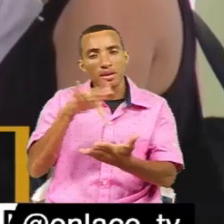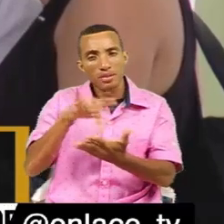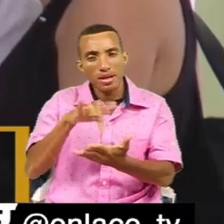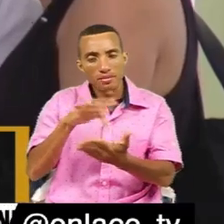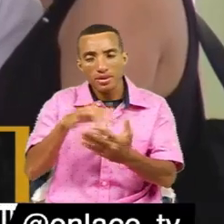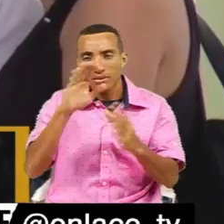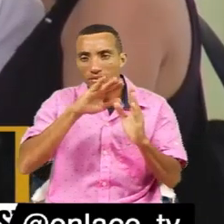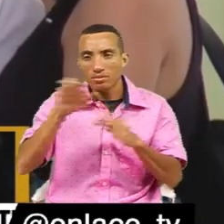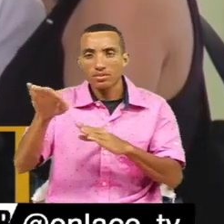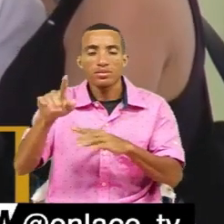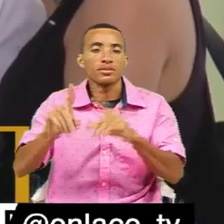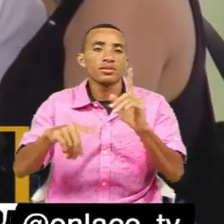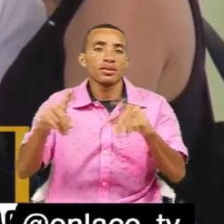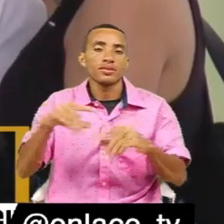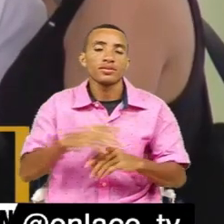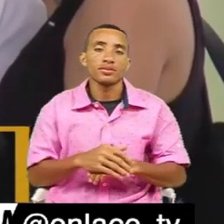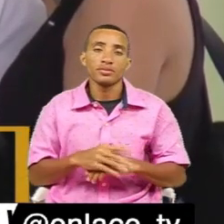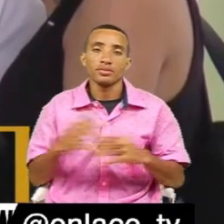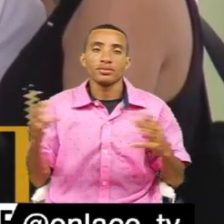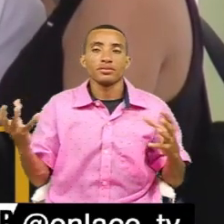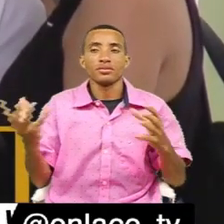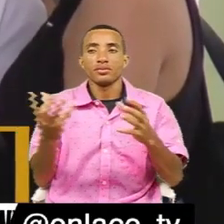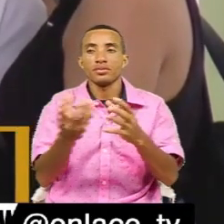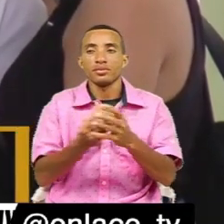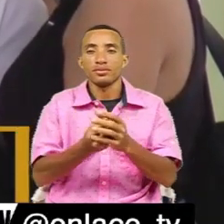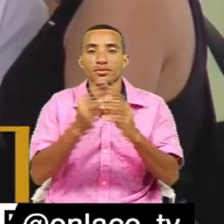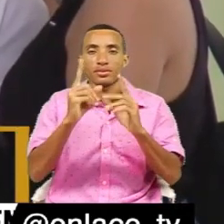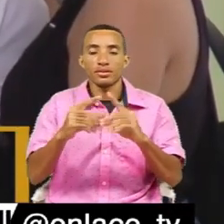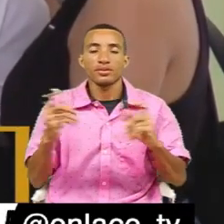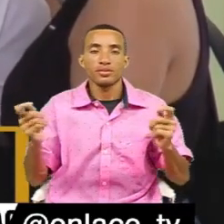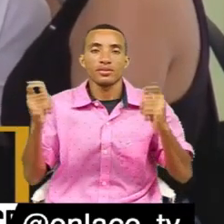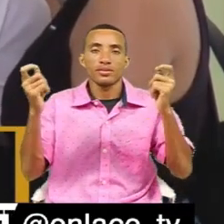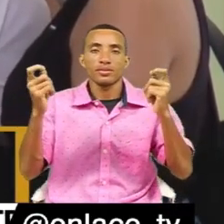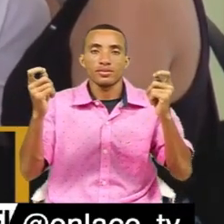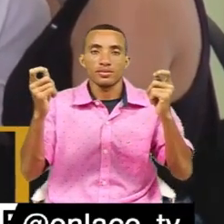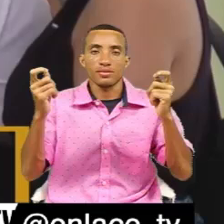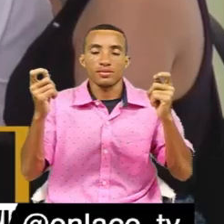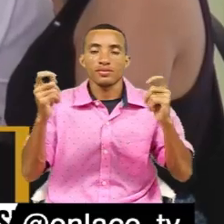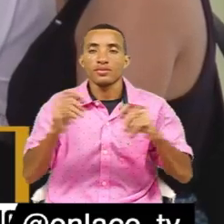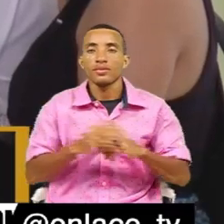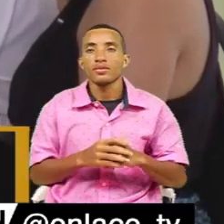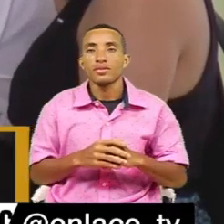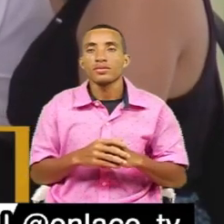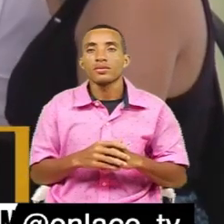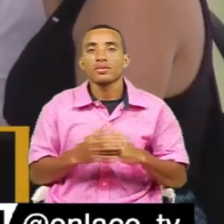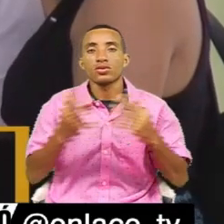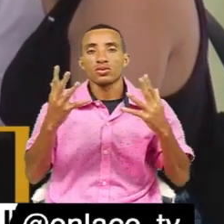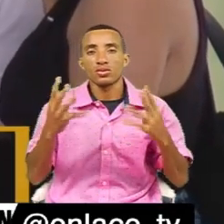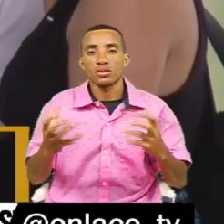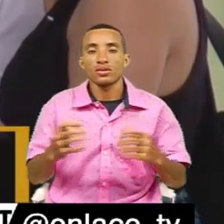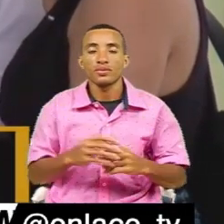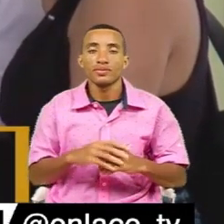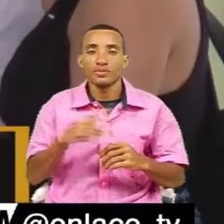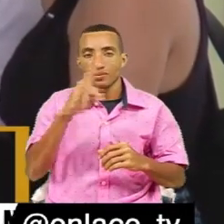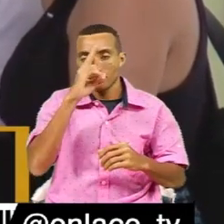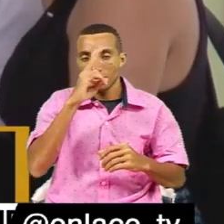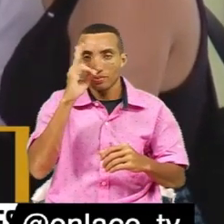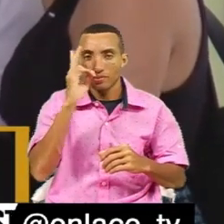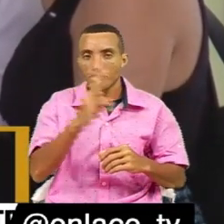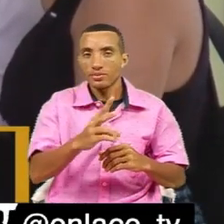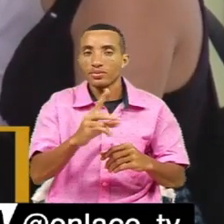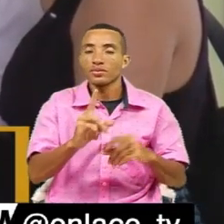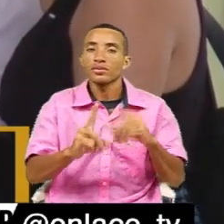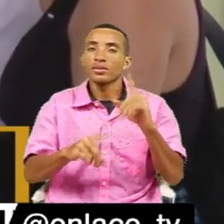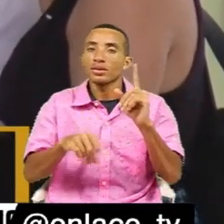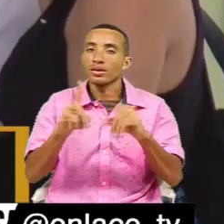buena voluntad que se unieron a esta campaña. Y yo quiero hacer también un homenaje a quienes